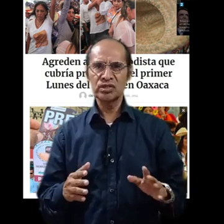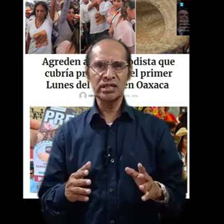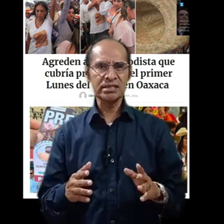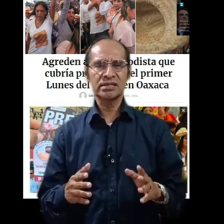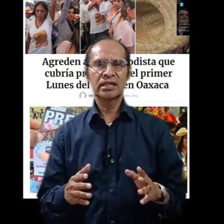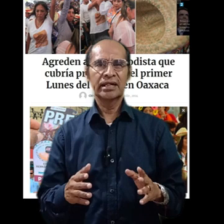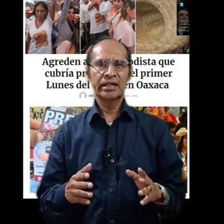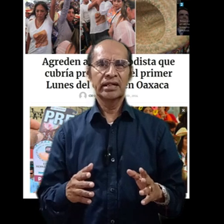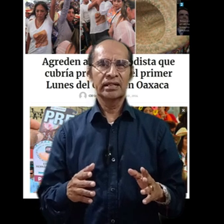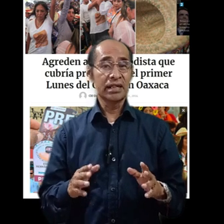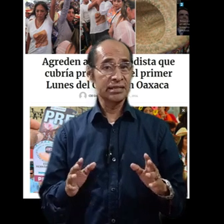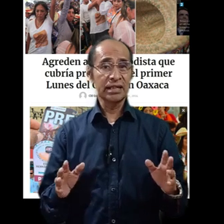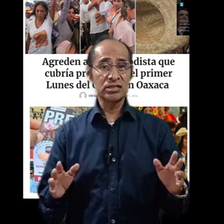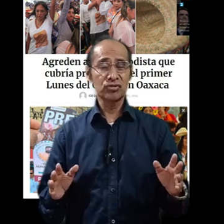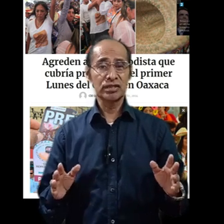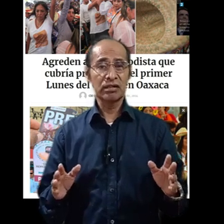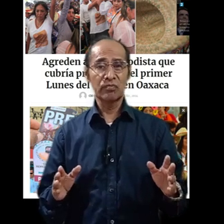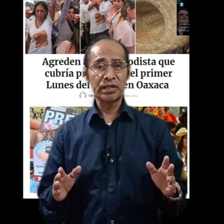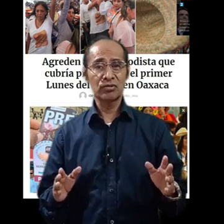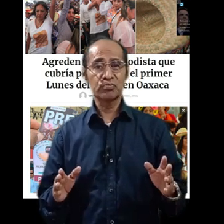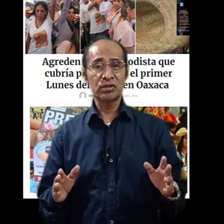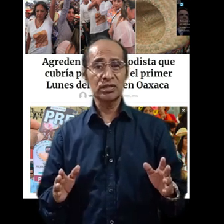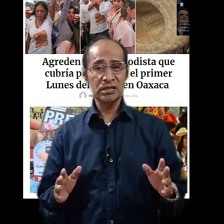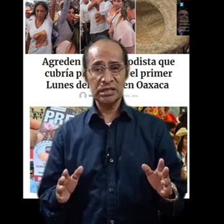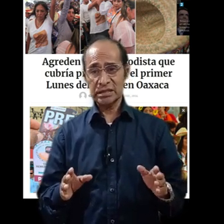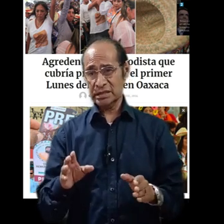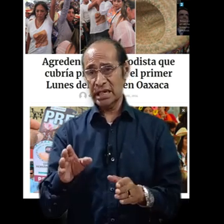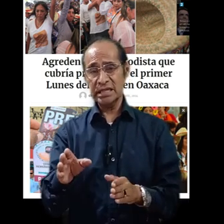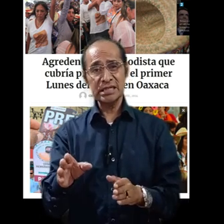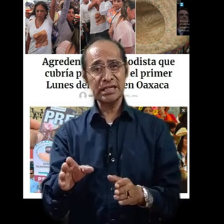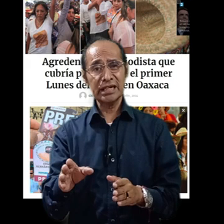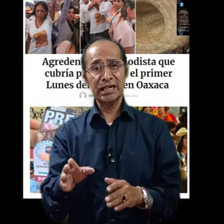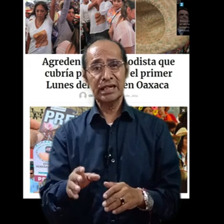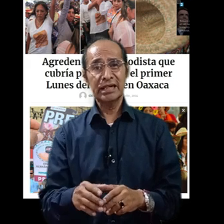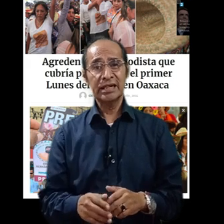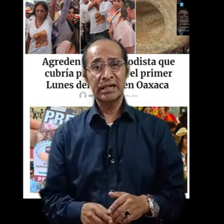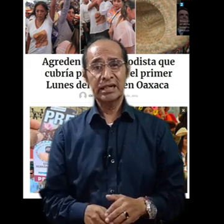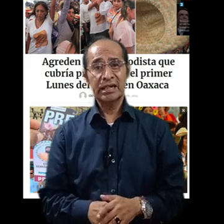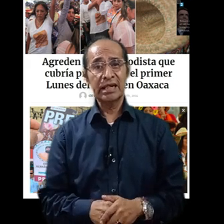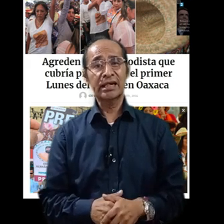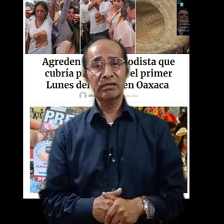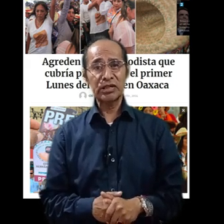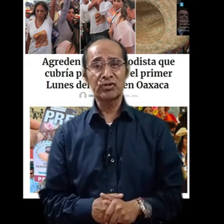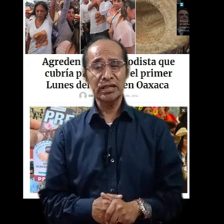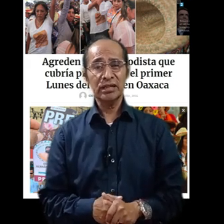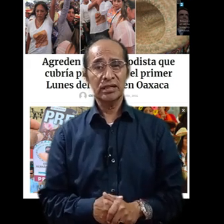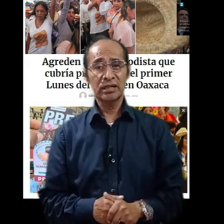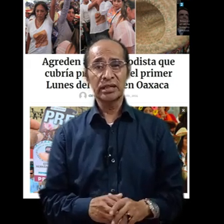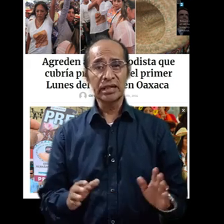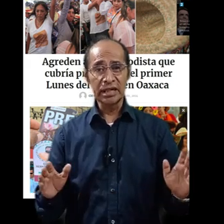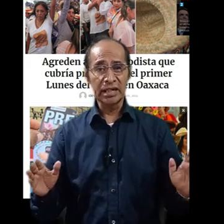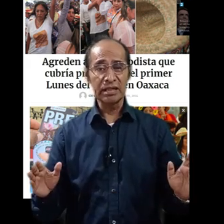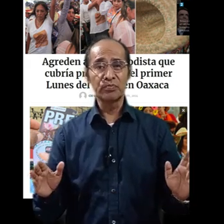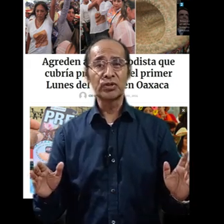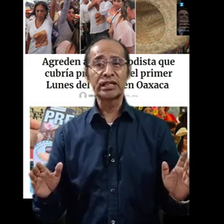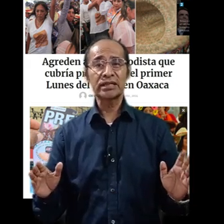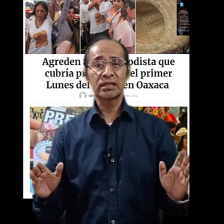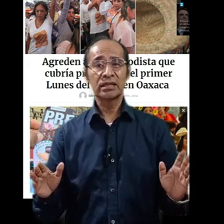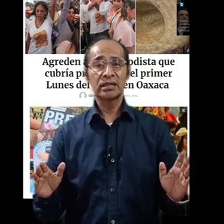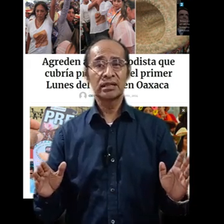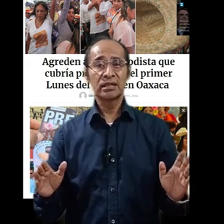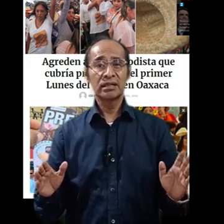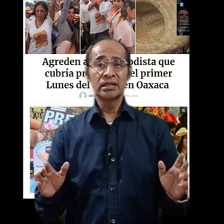muchas denuncias de las agresiones a compañeros periodistas y ahí siguen la gran mayoría en la